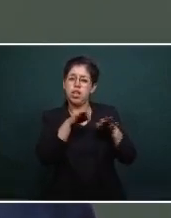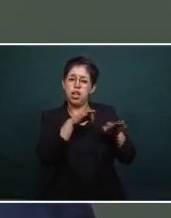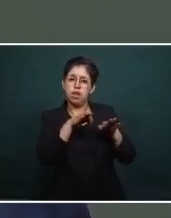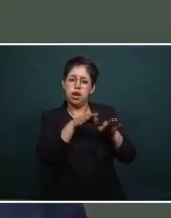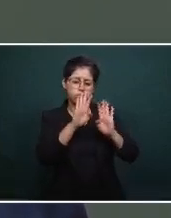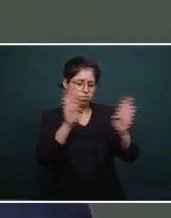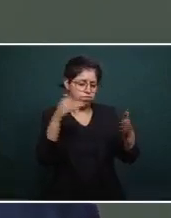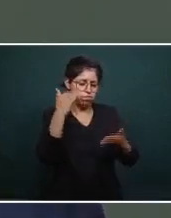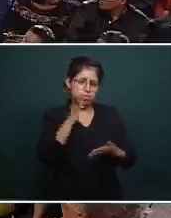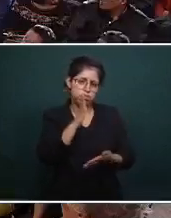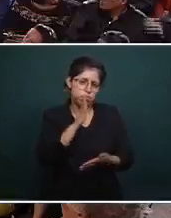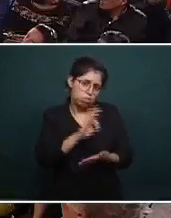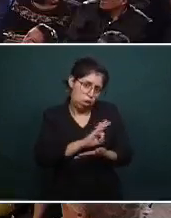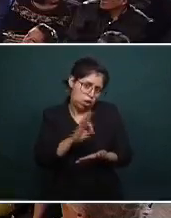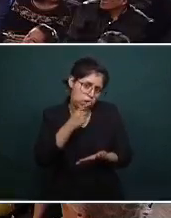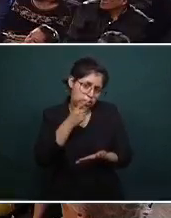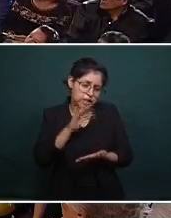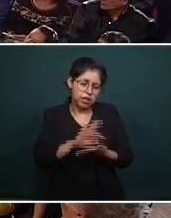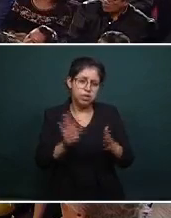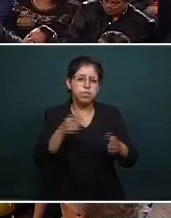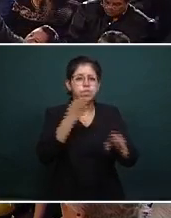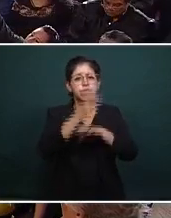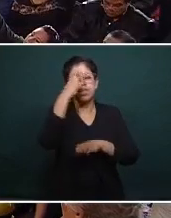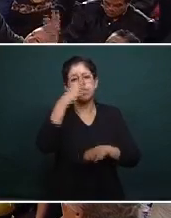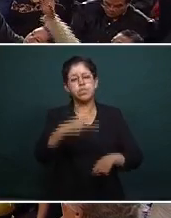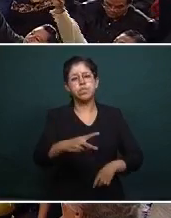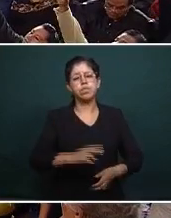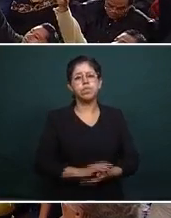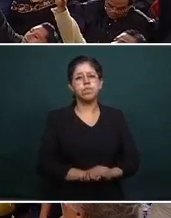Hasta ahí puedo decir. Estado de México.